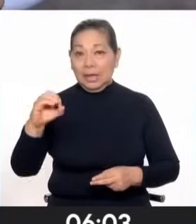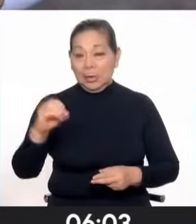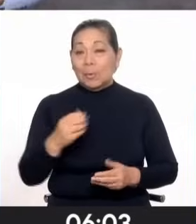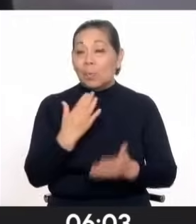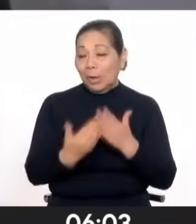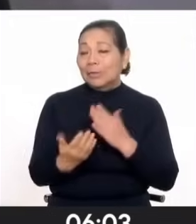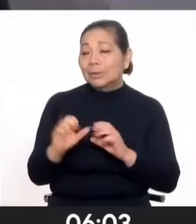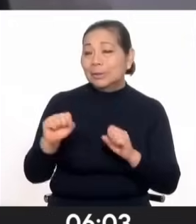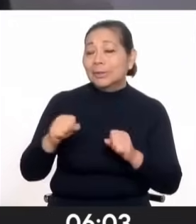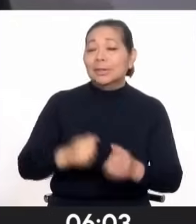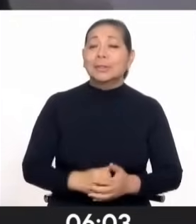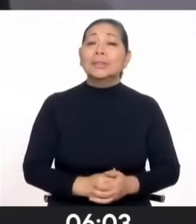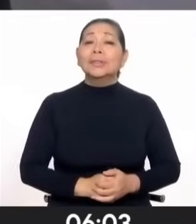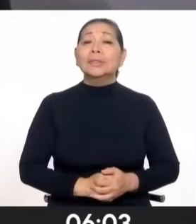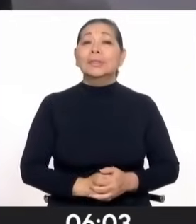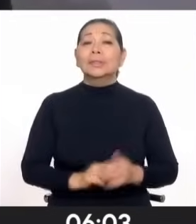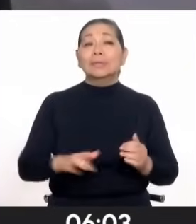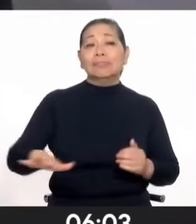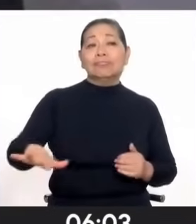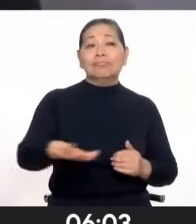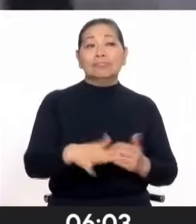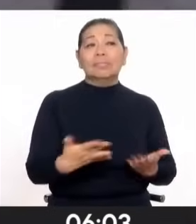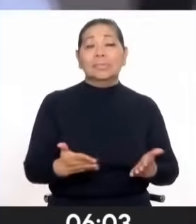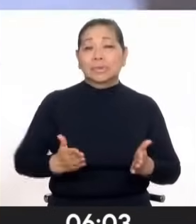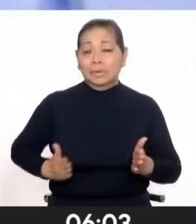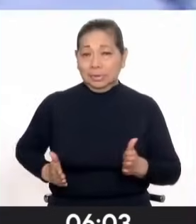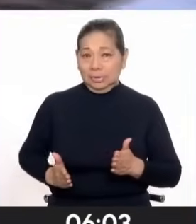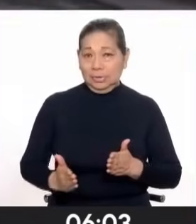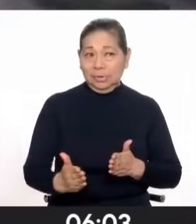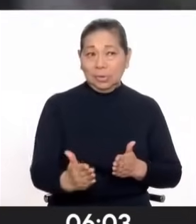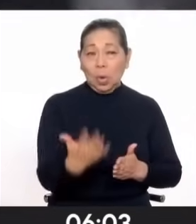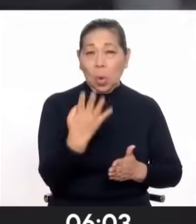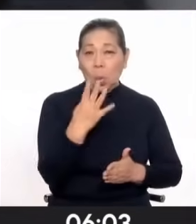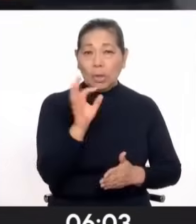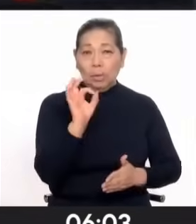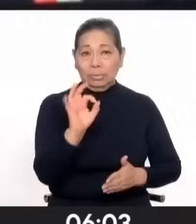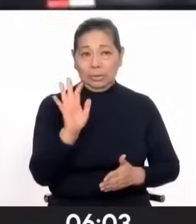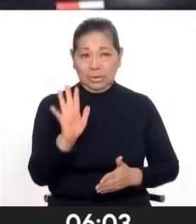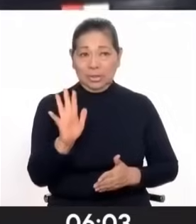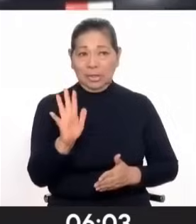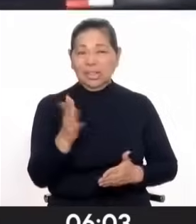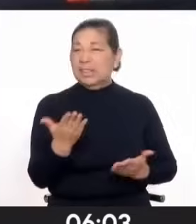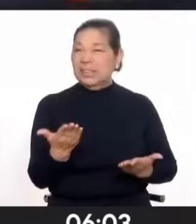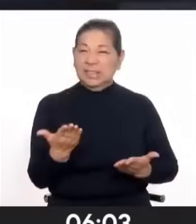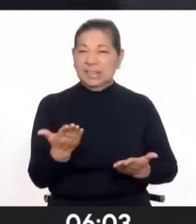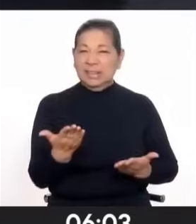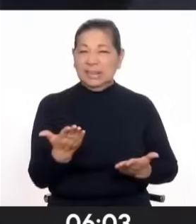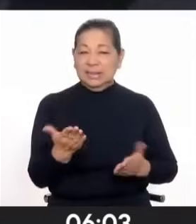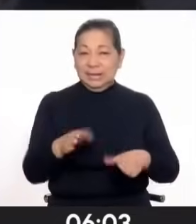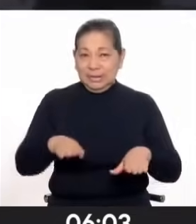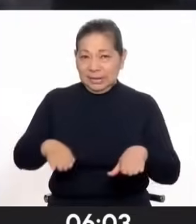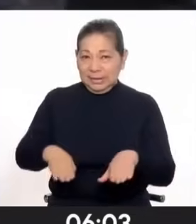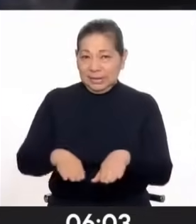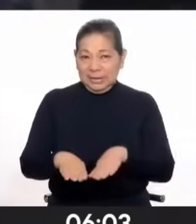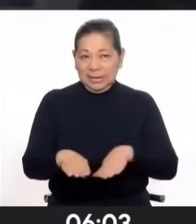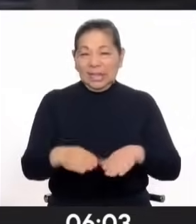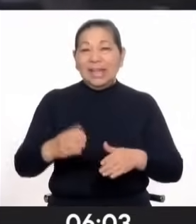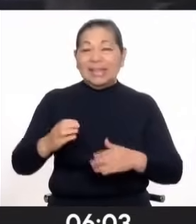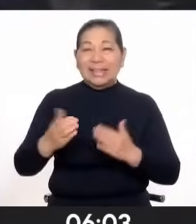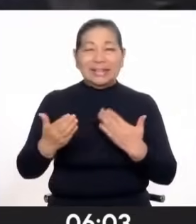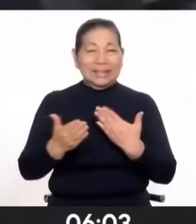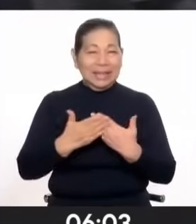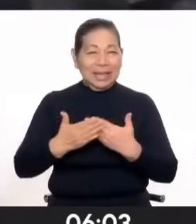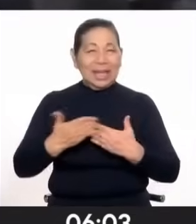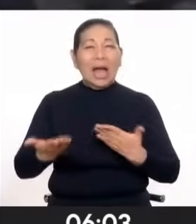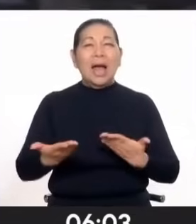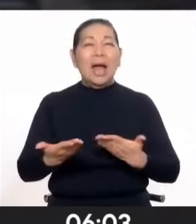Buenos días, Omar, María Fernanda. Así es, nos encontramos en el kilómetro 4.5 de la carretera que conduce a Chosica. Estamos en